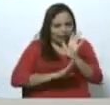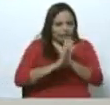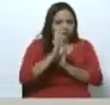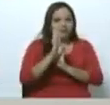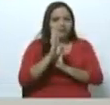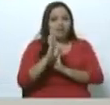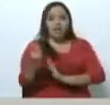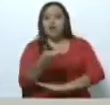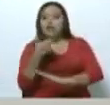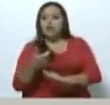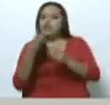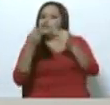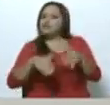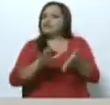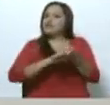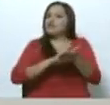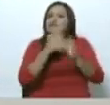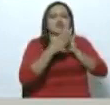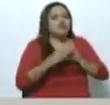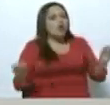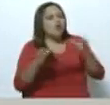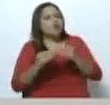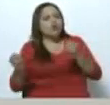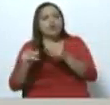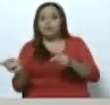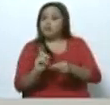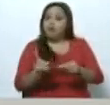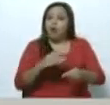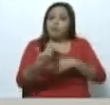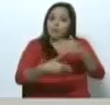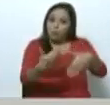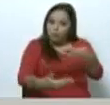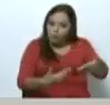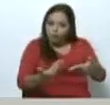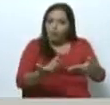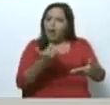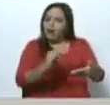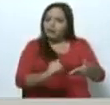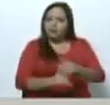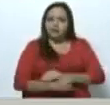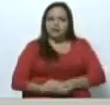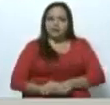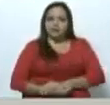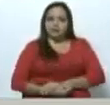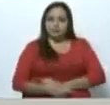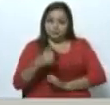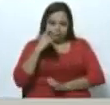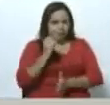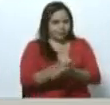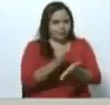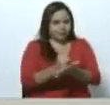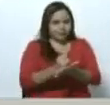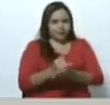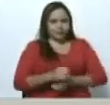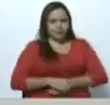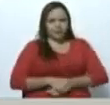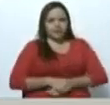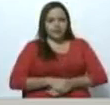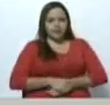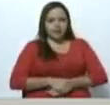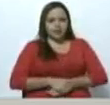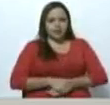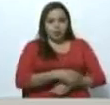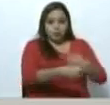lo puede todo, un Estado que al paso que vamos, fíjate lo que es, que no hay mal que por bien no